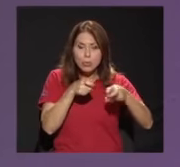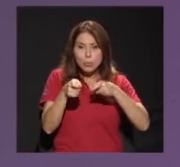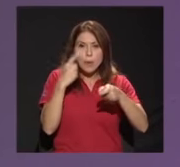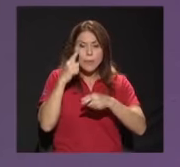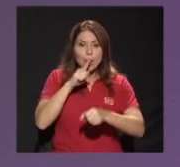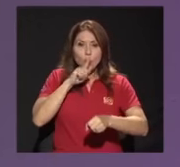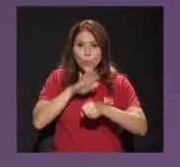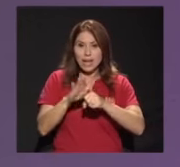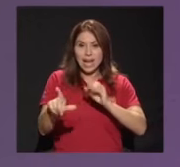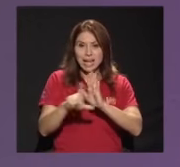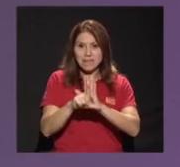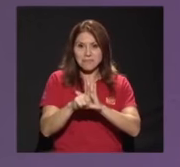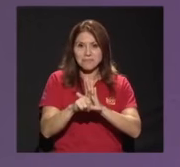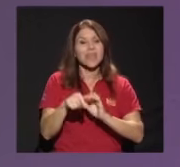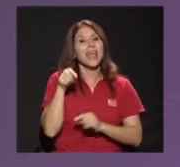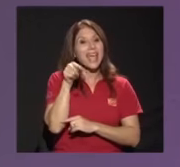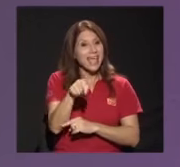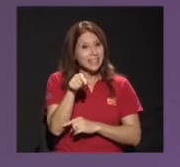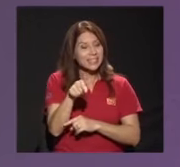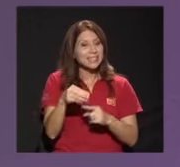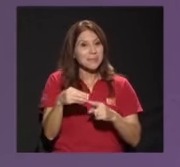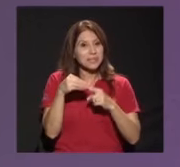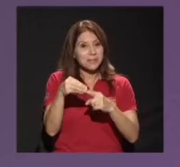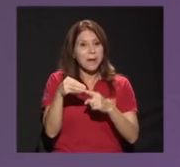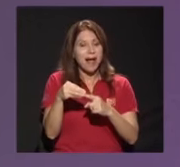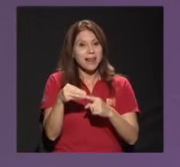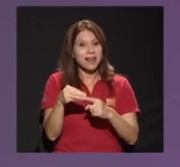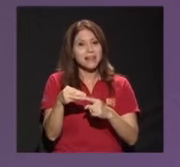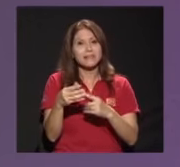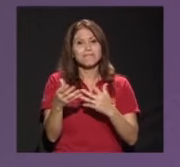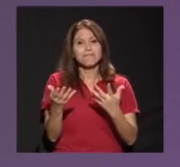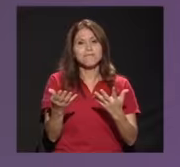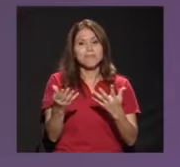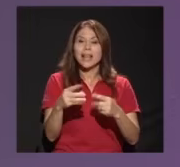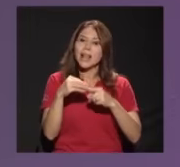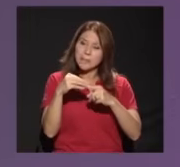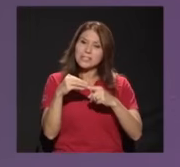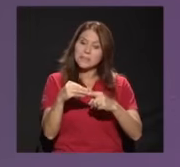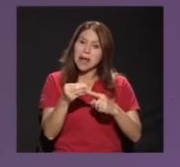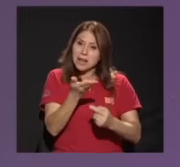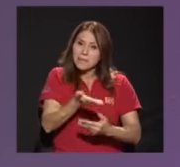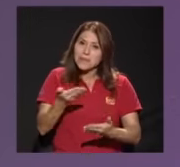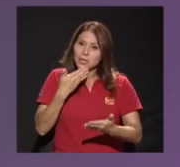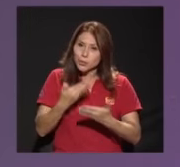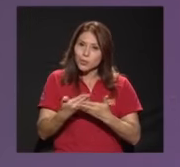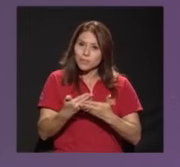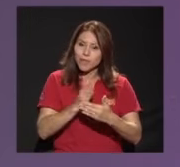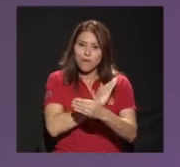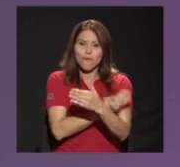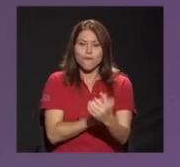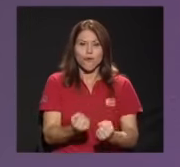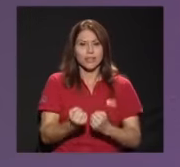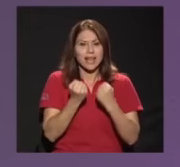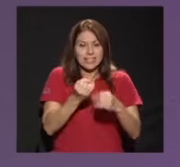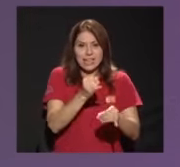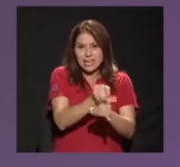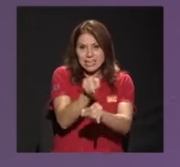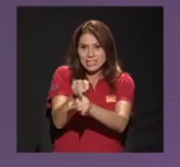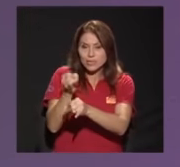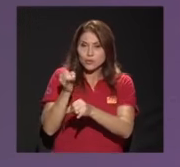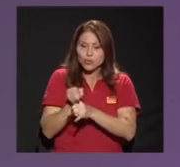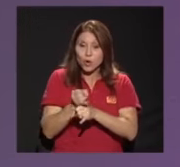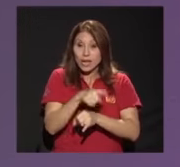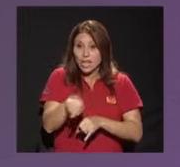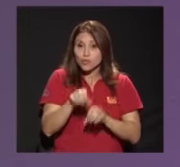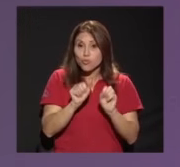¿verdad? Es el principal, digamos, la principal virtud, ¿verdad?, fortalecer una institucionalidad que dé